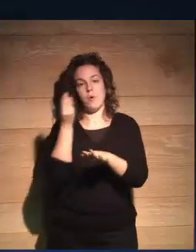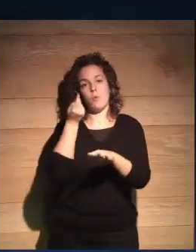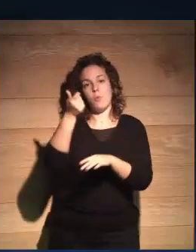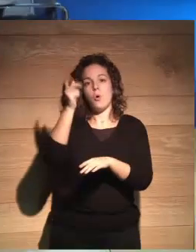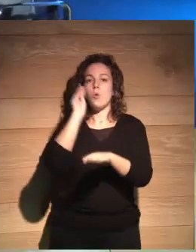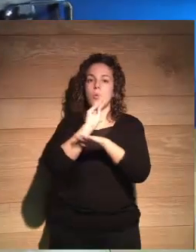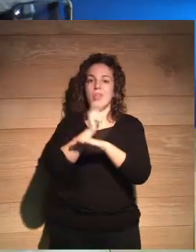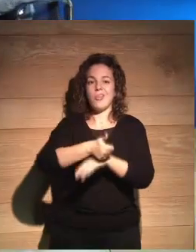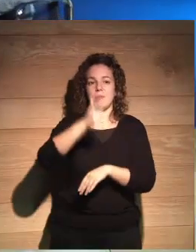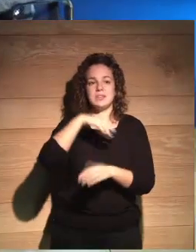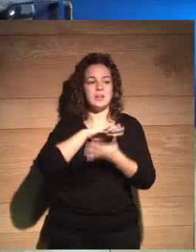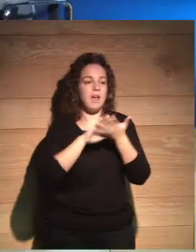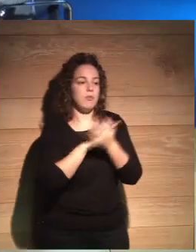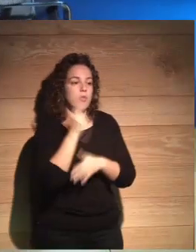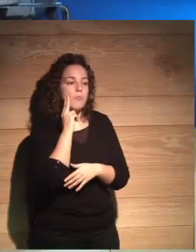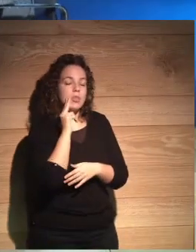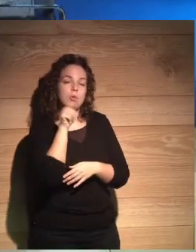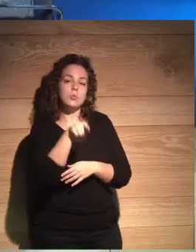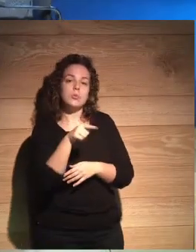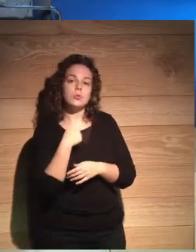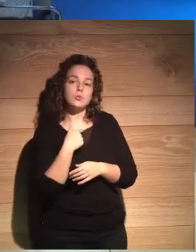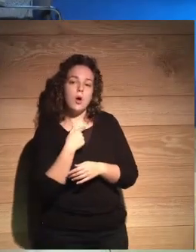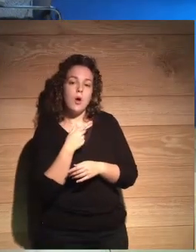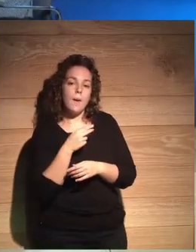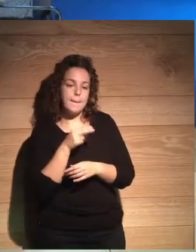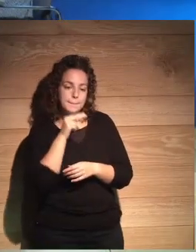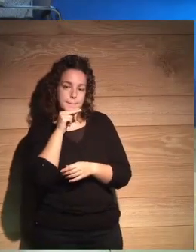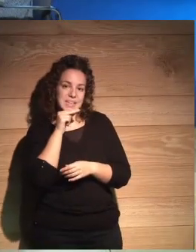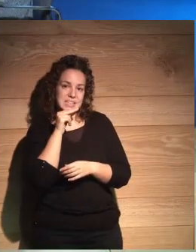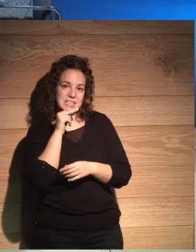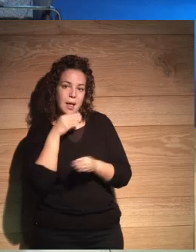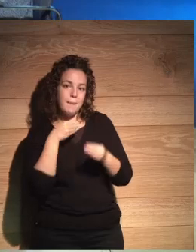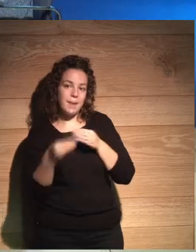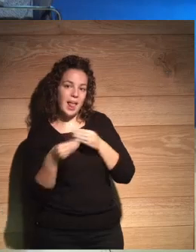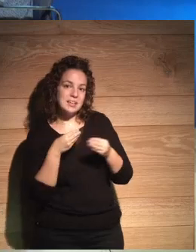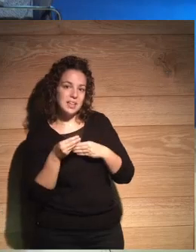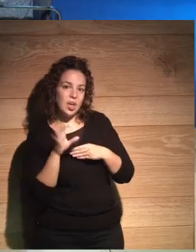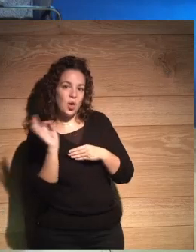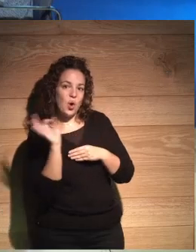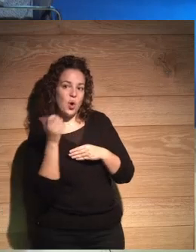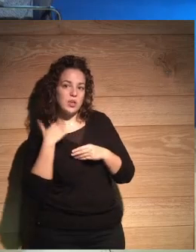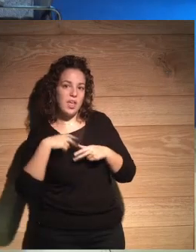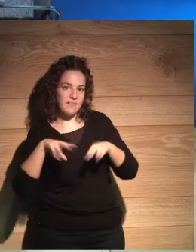ese tema. Hablando de miedo, ¿tú eres de los que orinas plástico o lo has dejado?